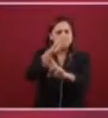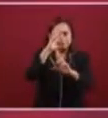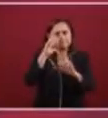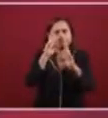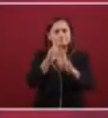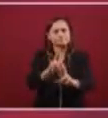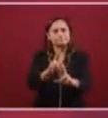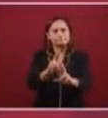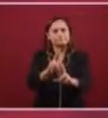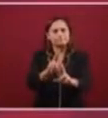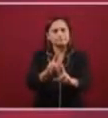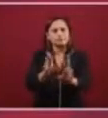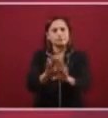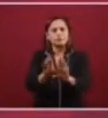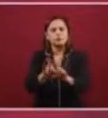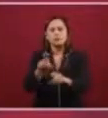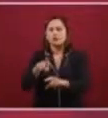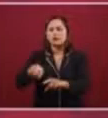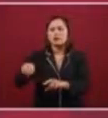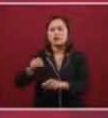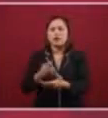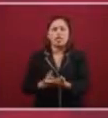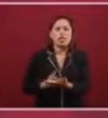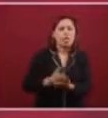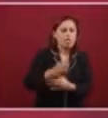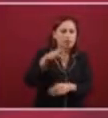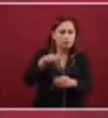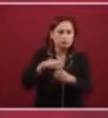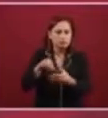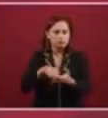de que no intervinieran en las elecciones